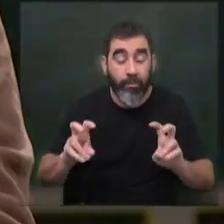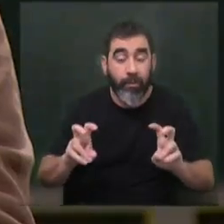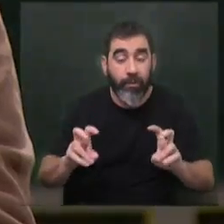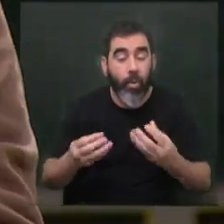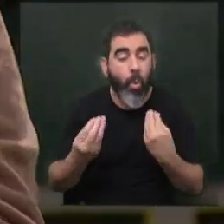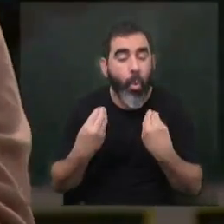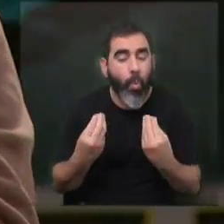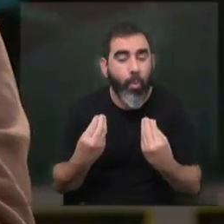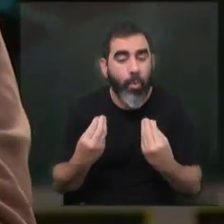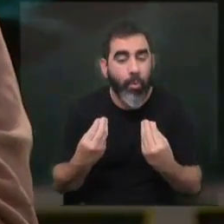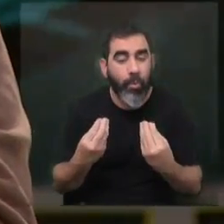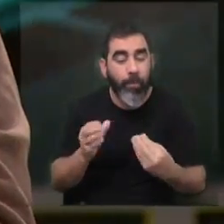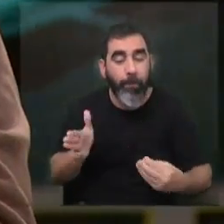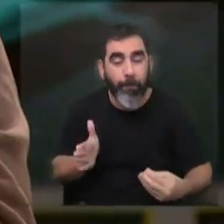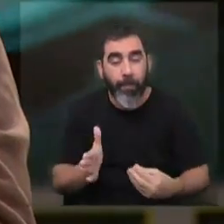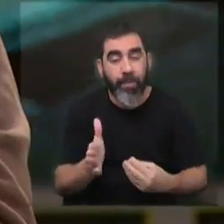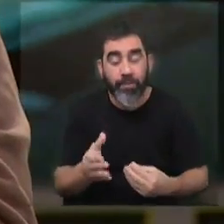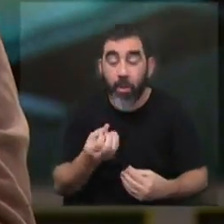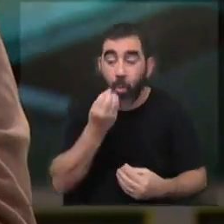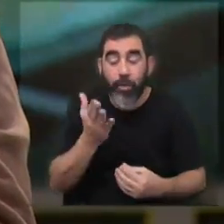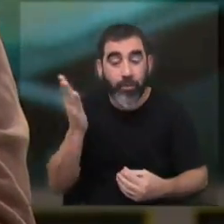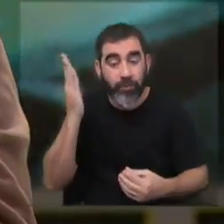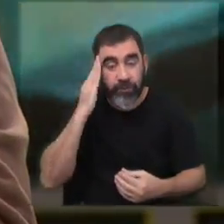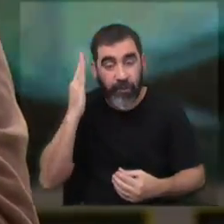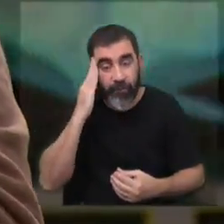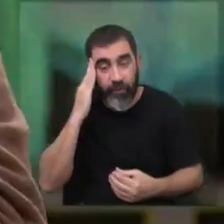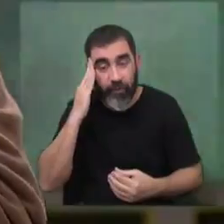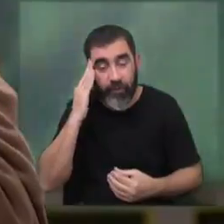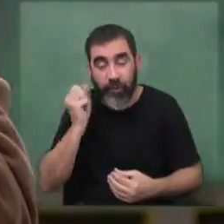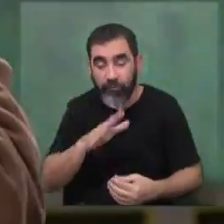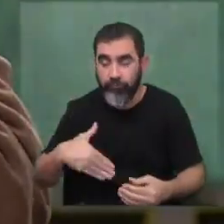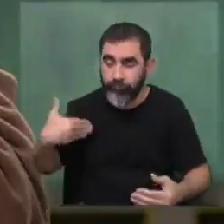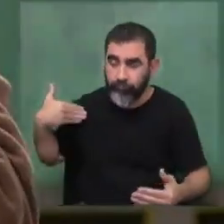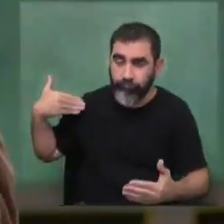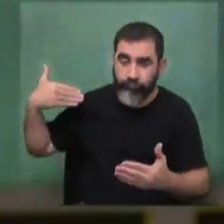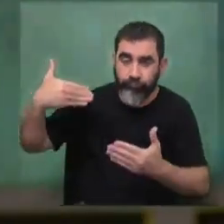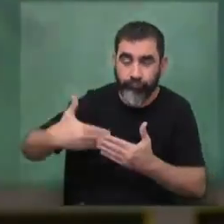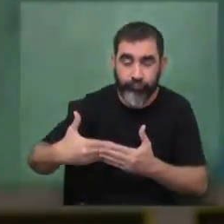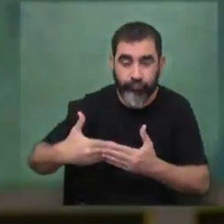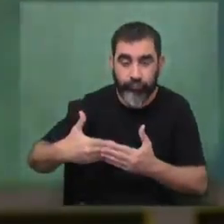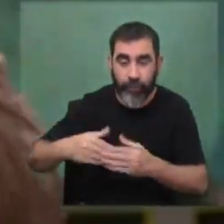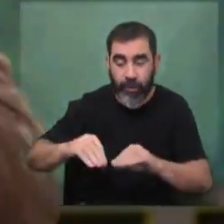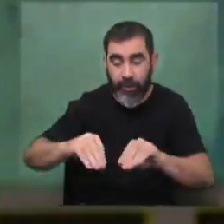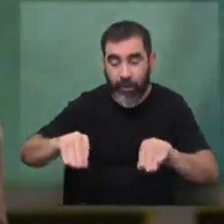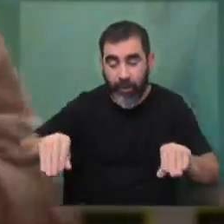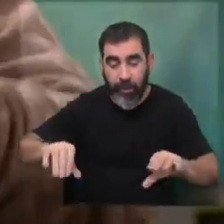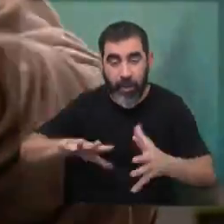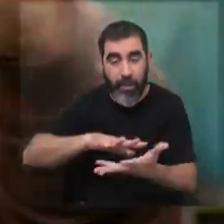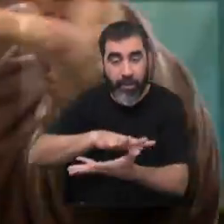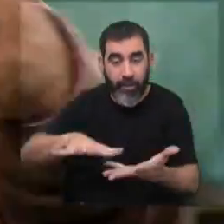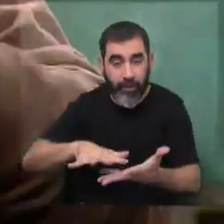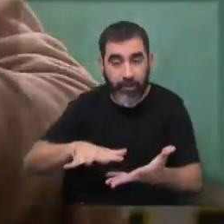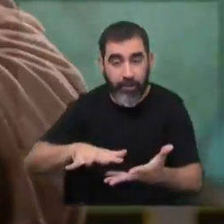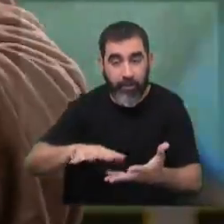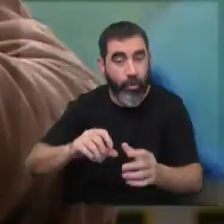cómo los peces anuales son buenos indicadores de la historia geológica, geomorfológica de un lugar, porque no se